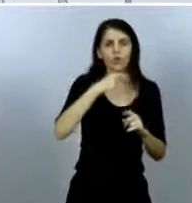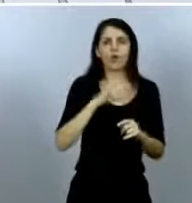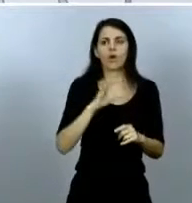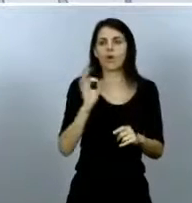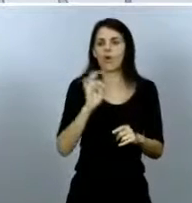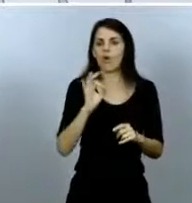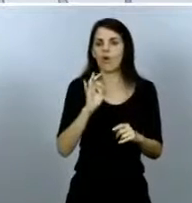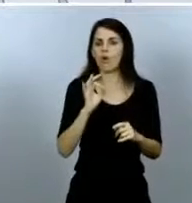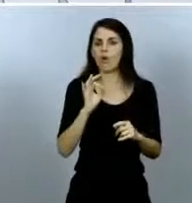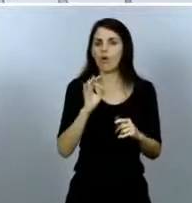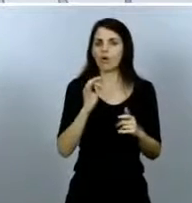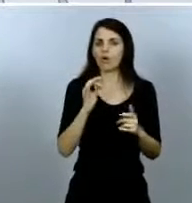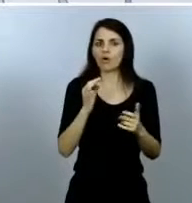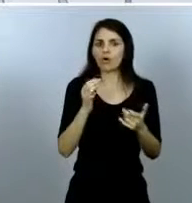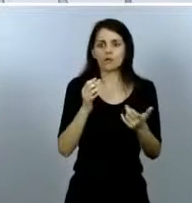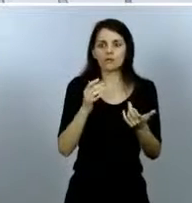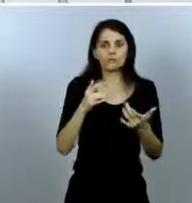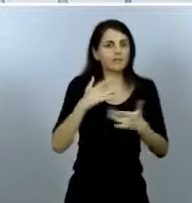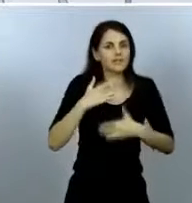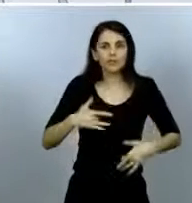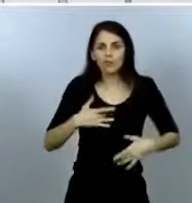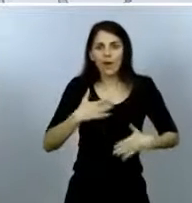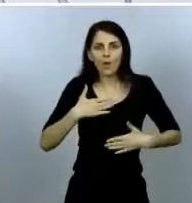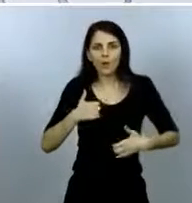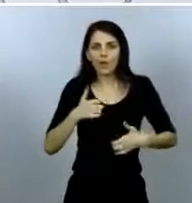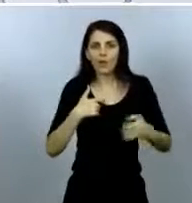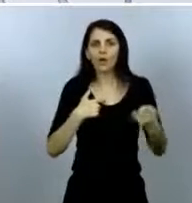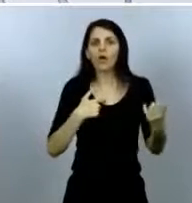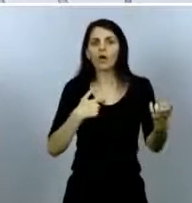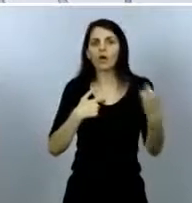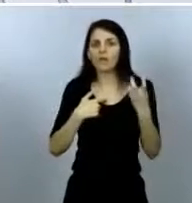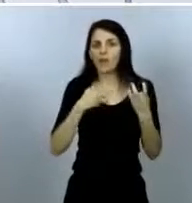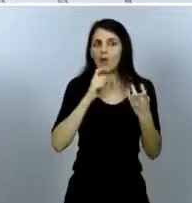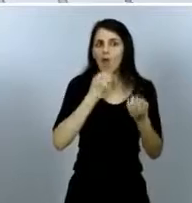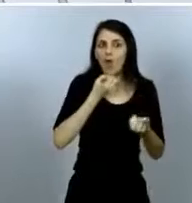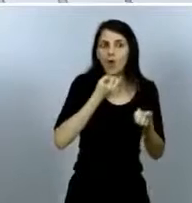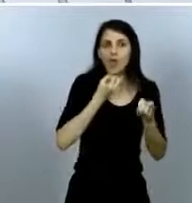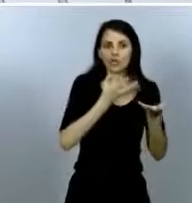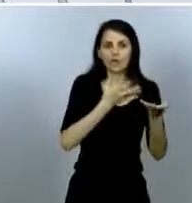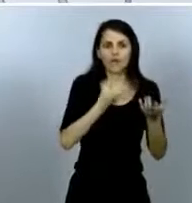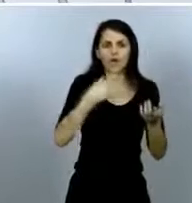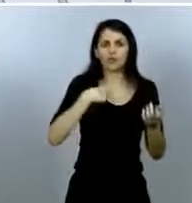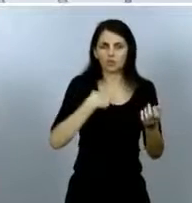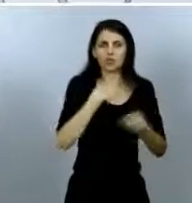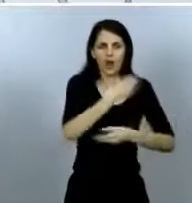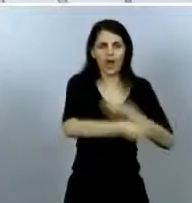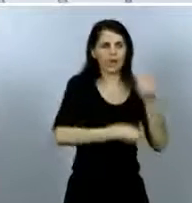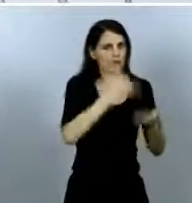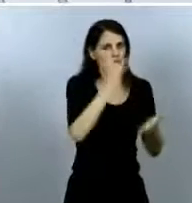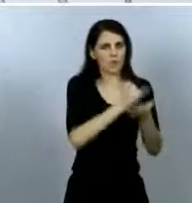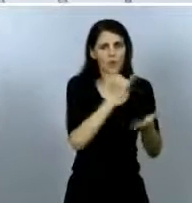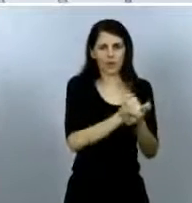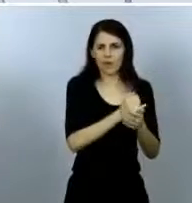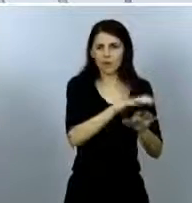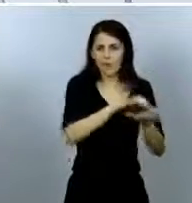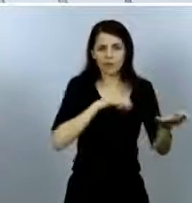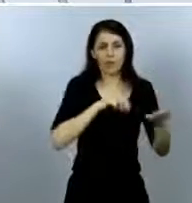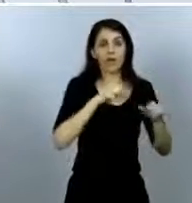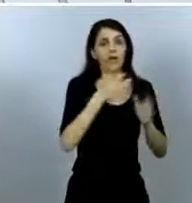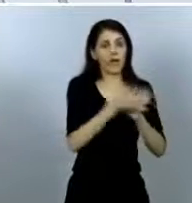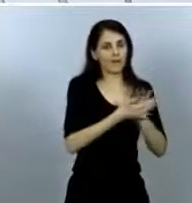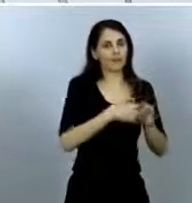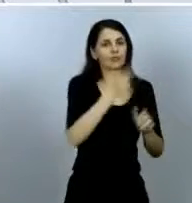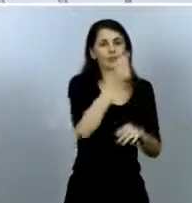porcentaje muy muy importante de pcr a los casos potencialmente sospechosos tenemos que ver ese otro